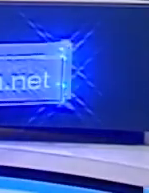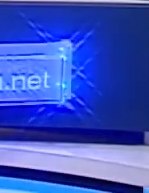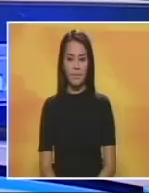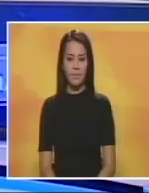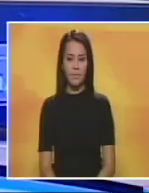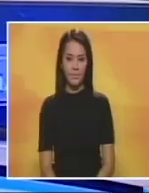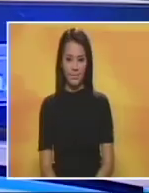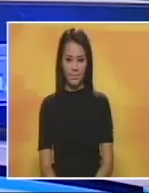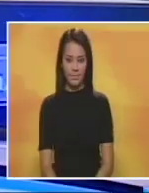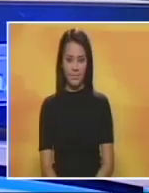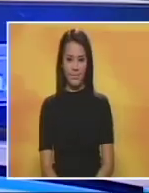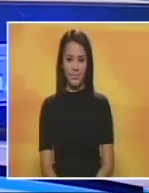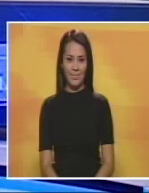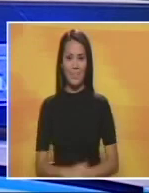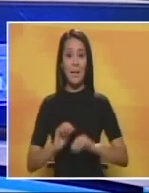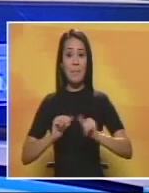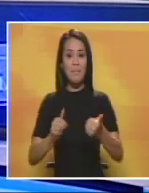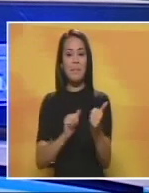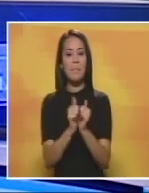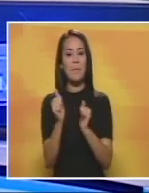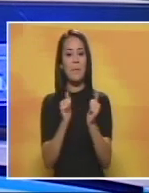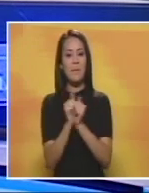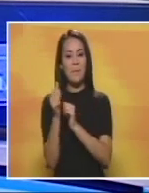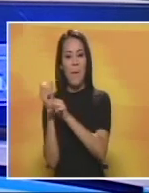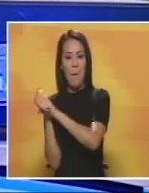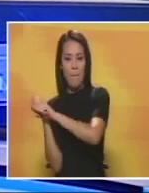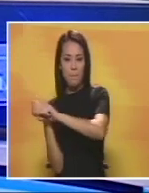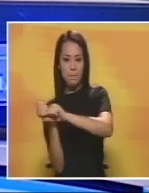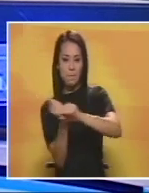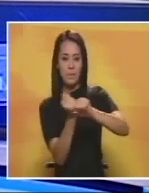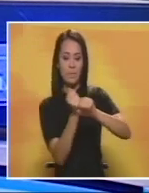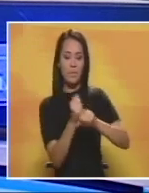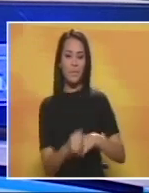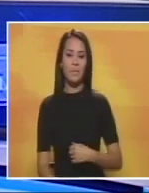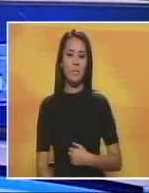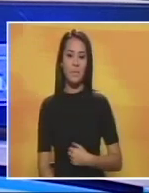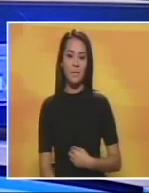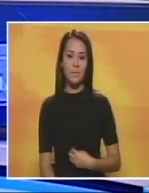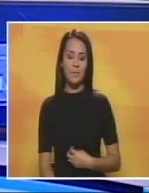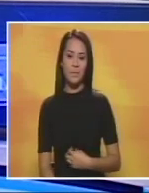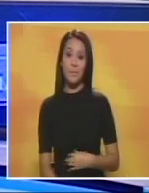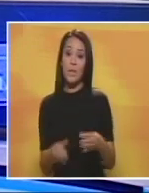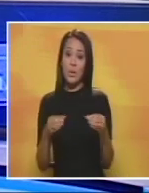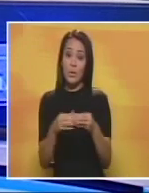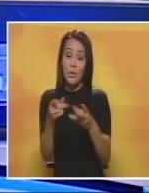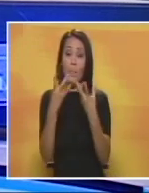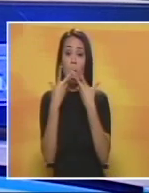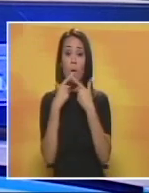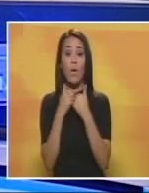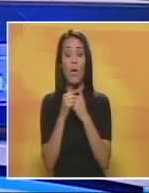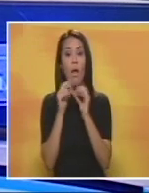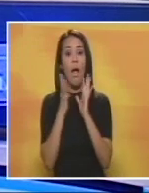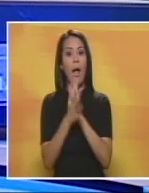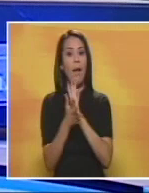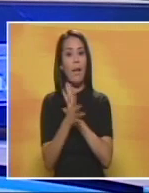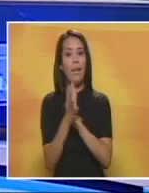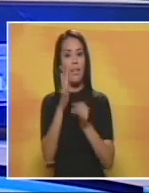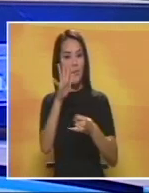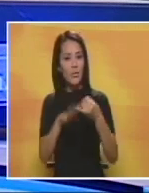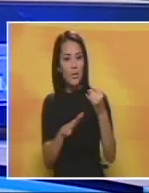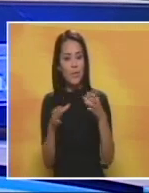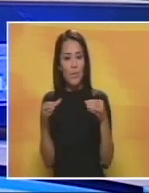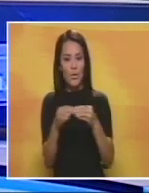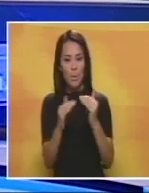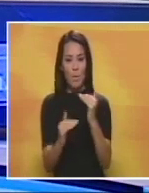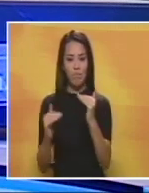Bien, Milagros, comenzamos los deportes con béisbol de Grandes Ligas, porque los Rockies de Colorado se convirtieron en el último equipo de